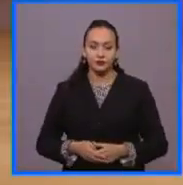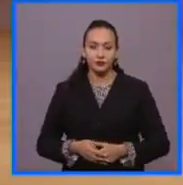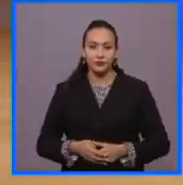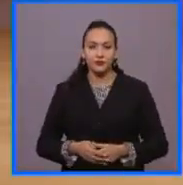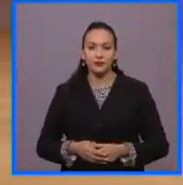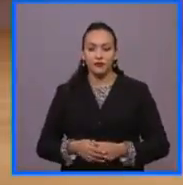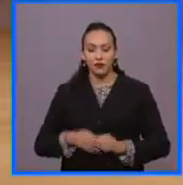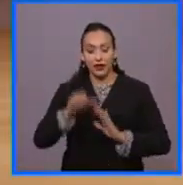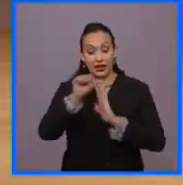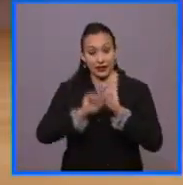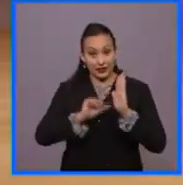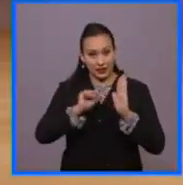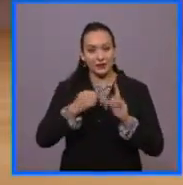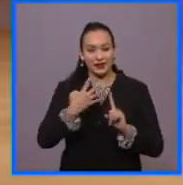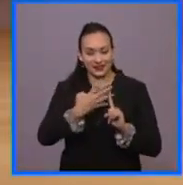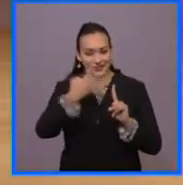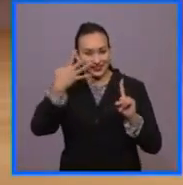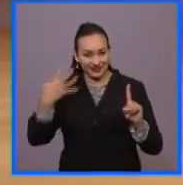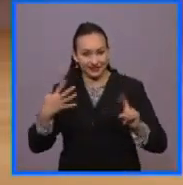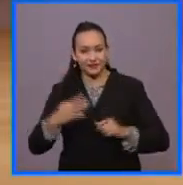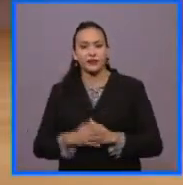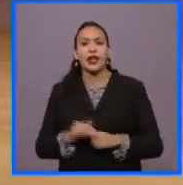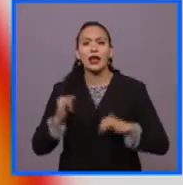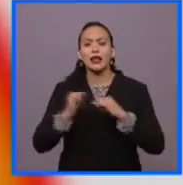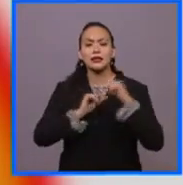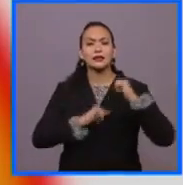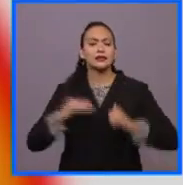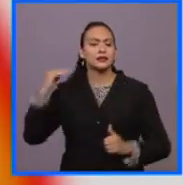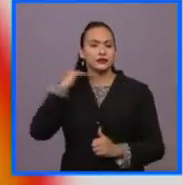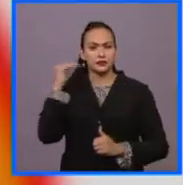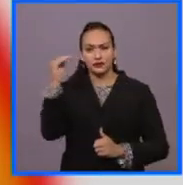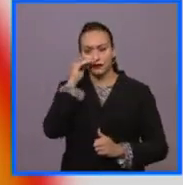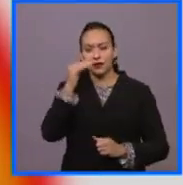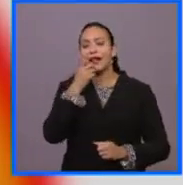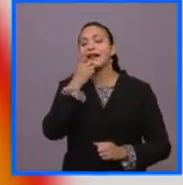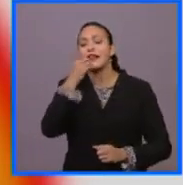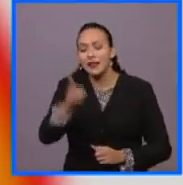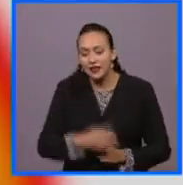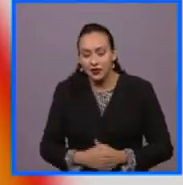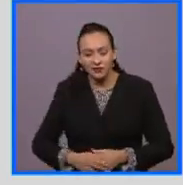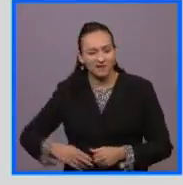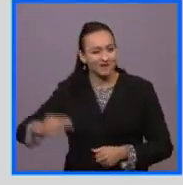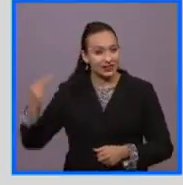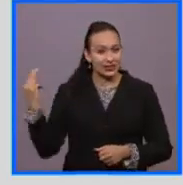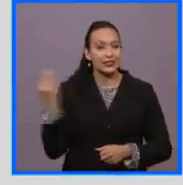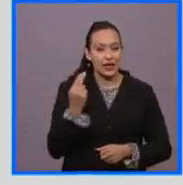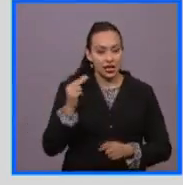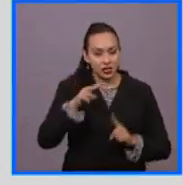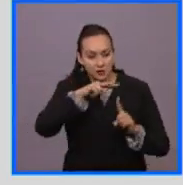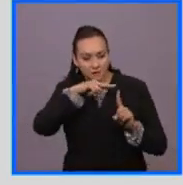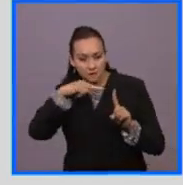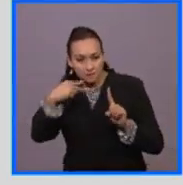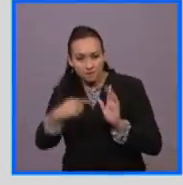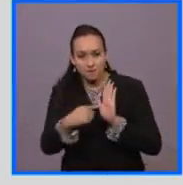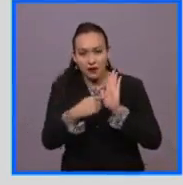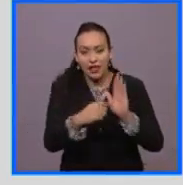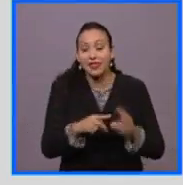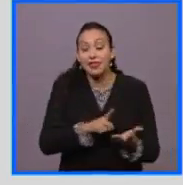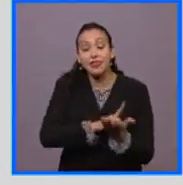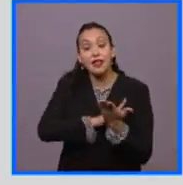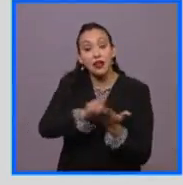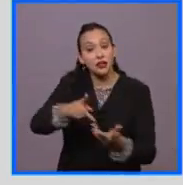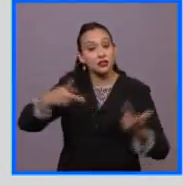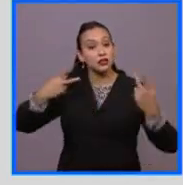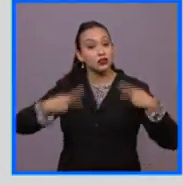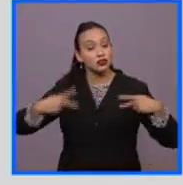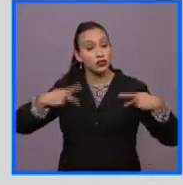Y en el mes de la diversidad sexual, la Defensoría Pública Federal destacó que es fundamental visibilizar los derechos de las